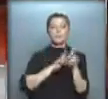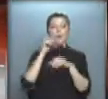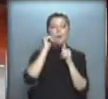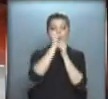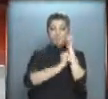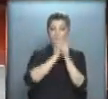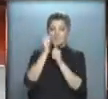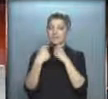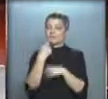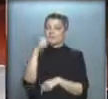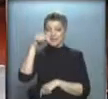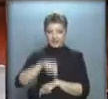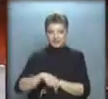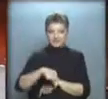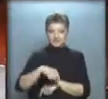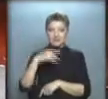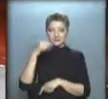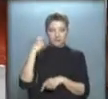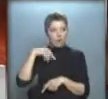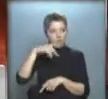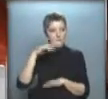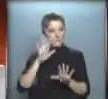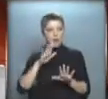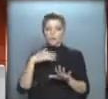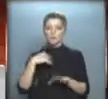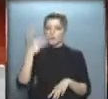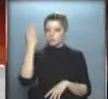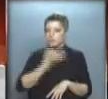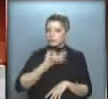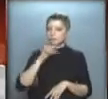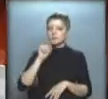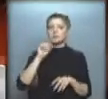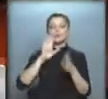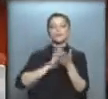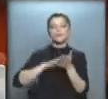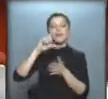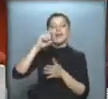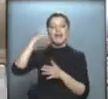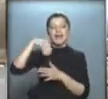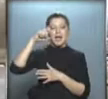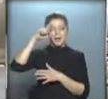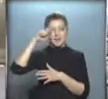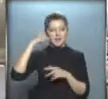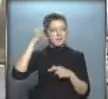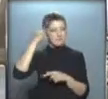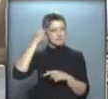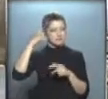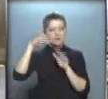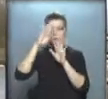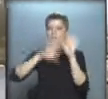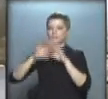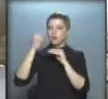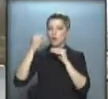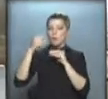el balance de la fecha cumplió con las expectativas y según el relevamiento realizado por came en 40 ciudades del país en promedio